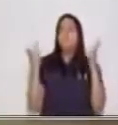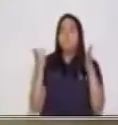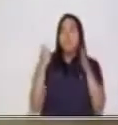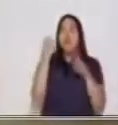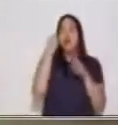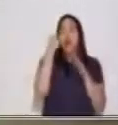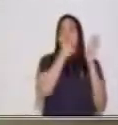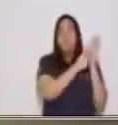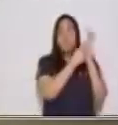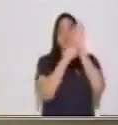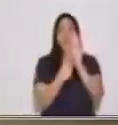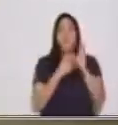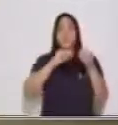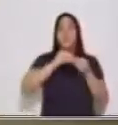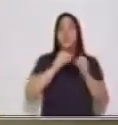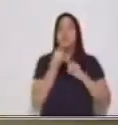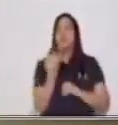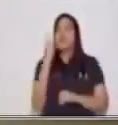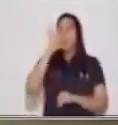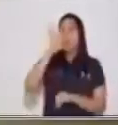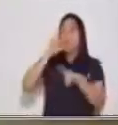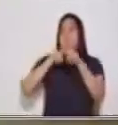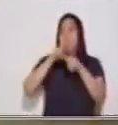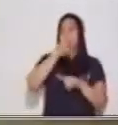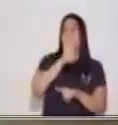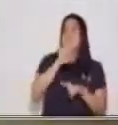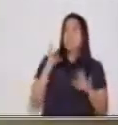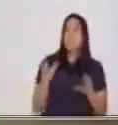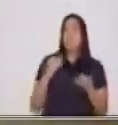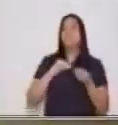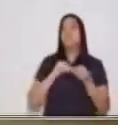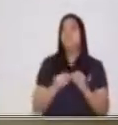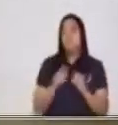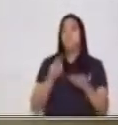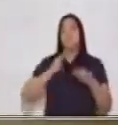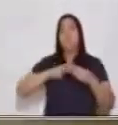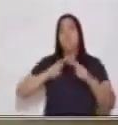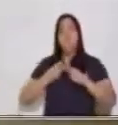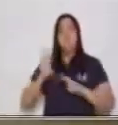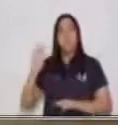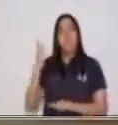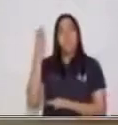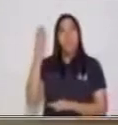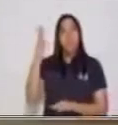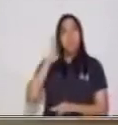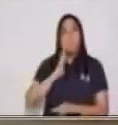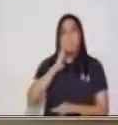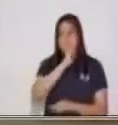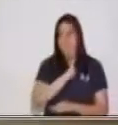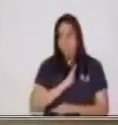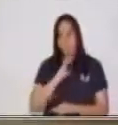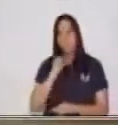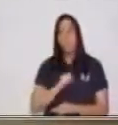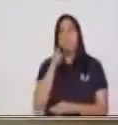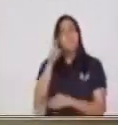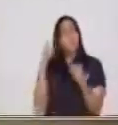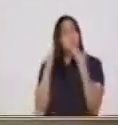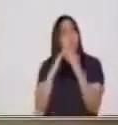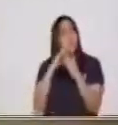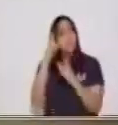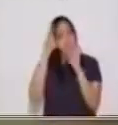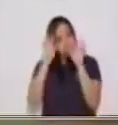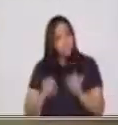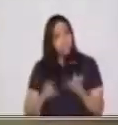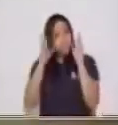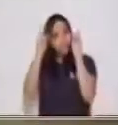ecuaciones de 3×3 del área de matemática para el grado de cuarto bachillerato. Si en casa de alguna persona con